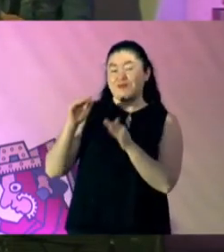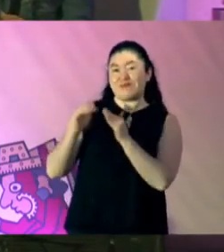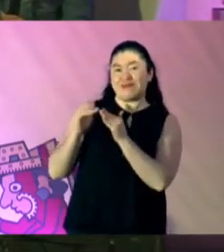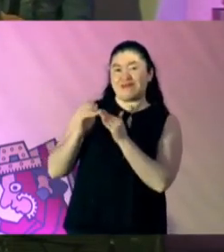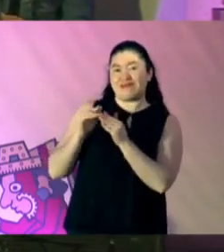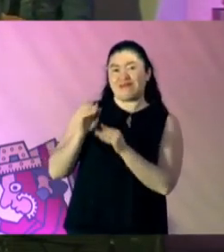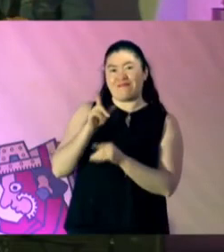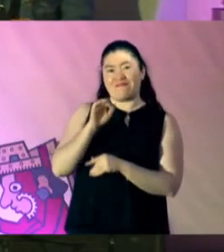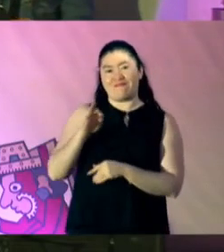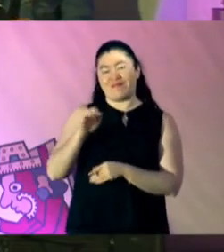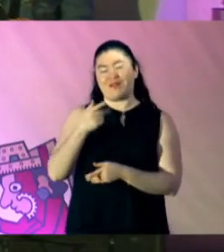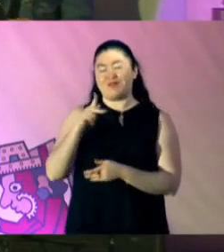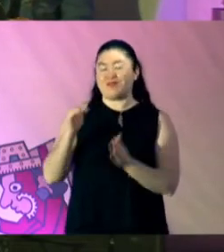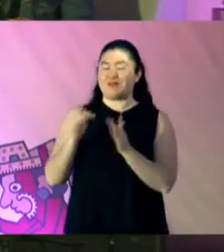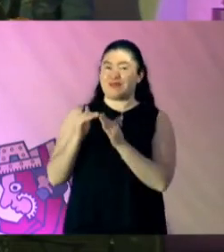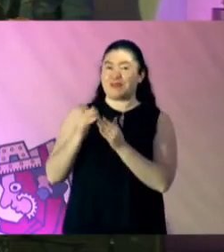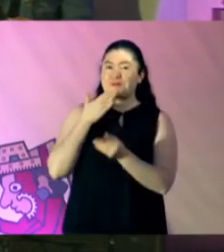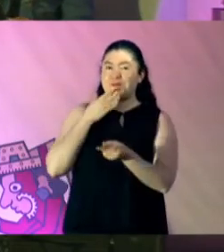gracias